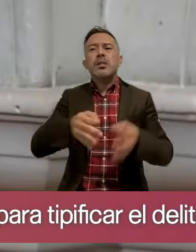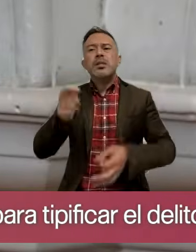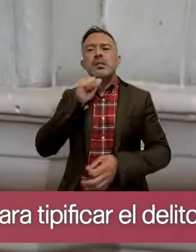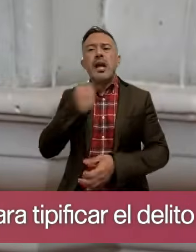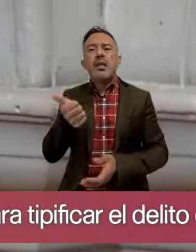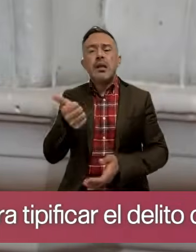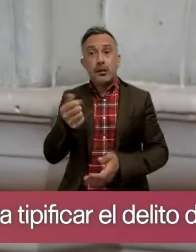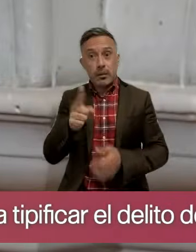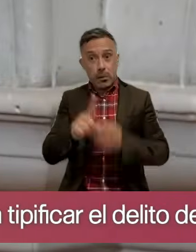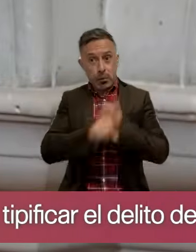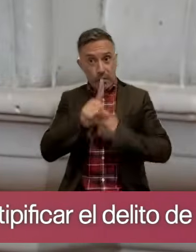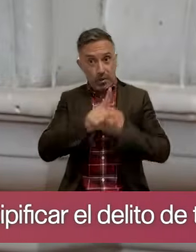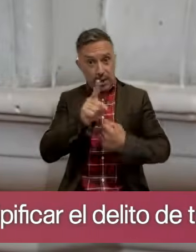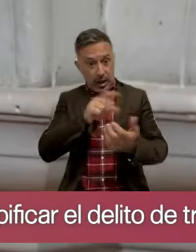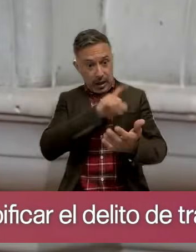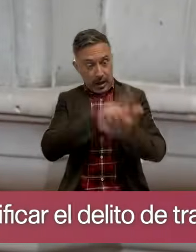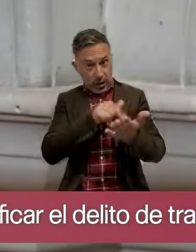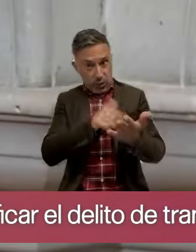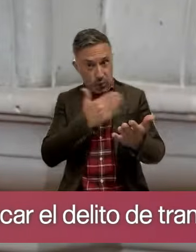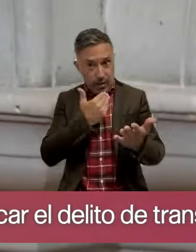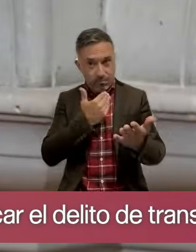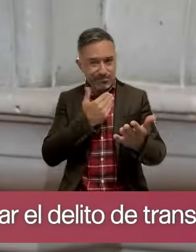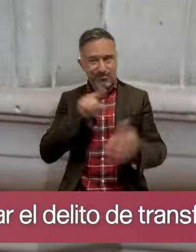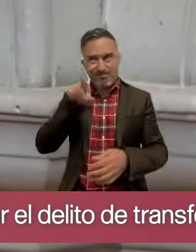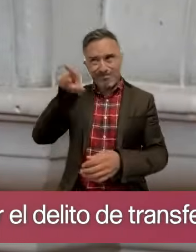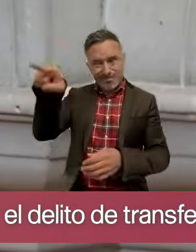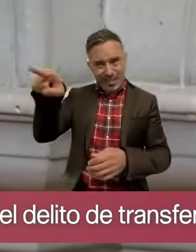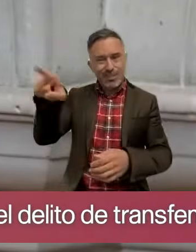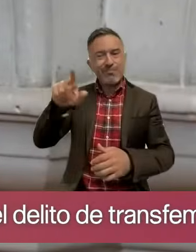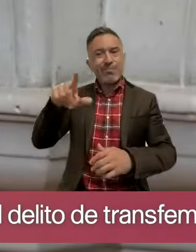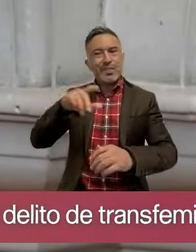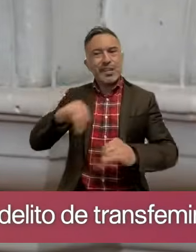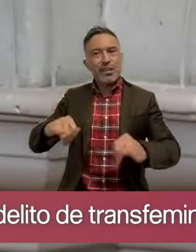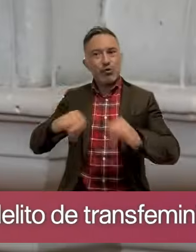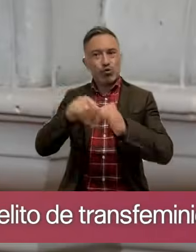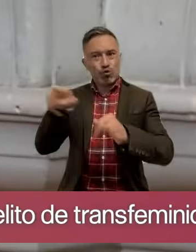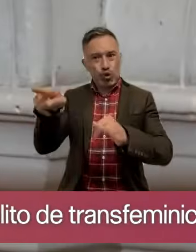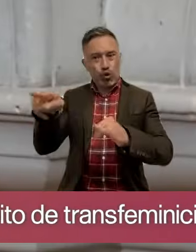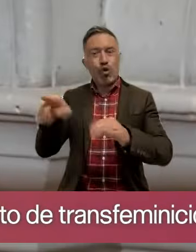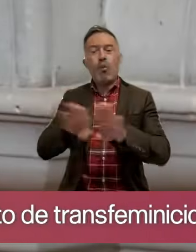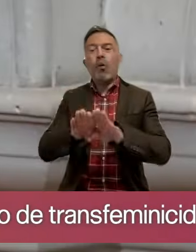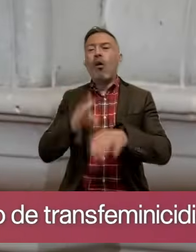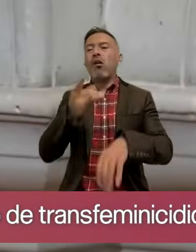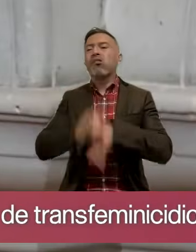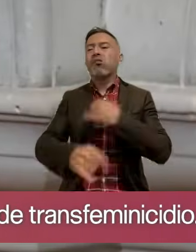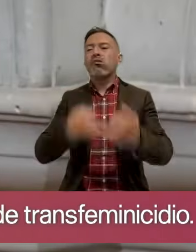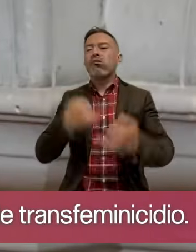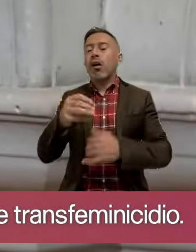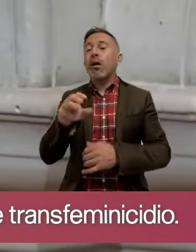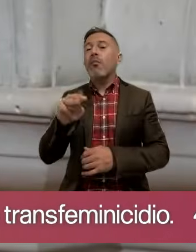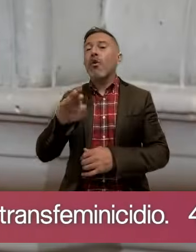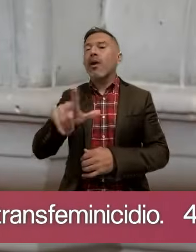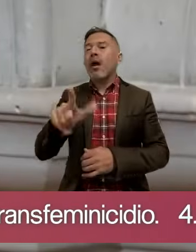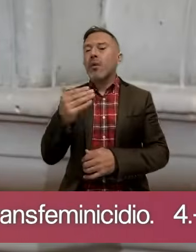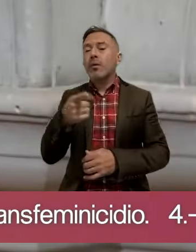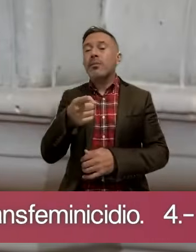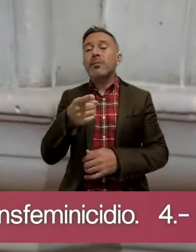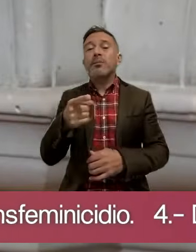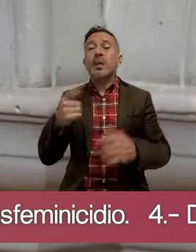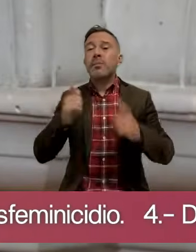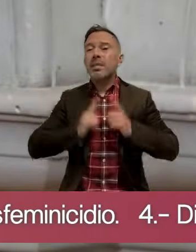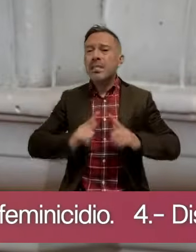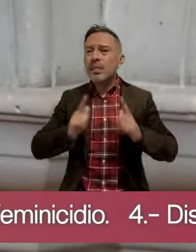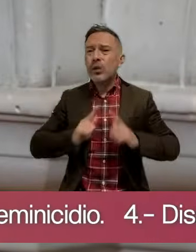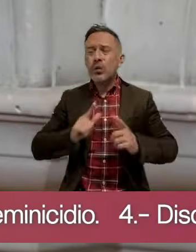es institucional y es moral. Tenemos policías sin capacitación, ministerios públicos rebasados en